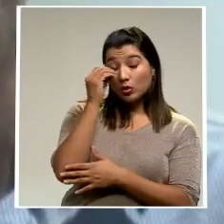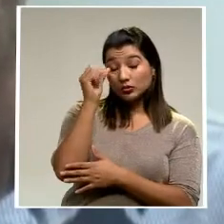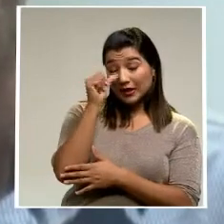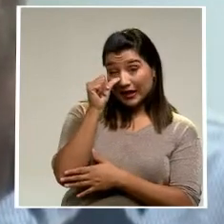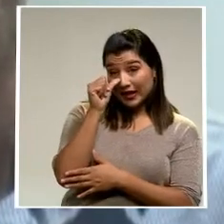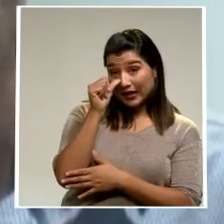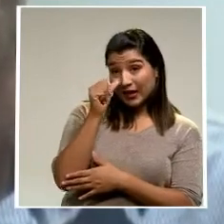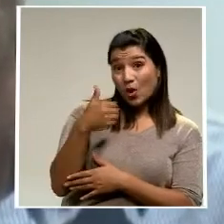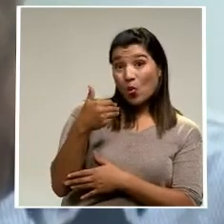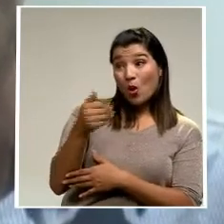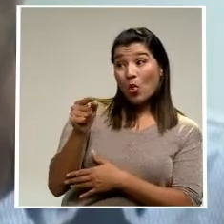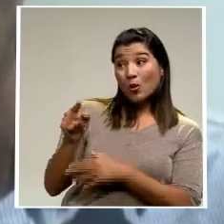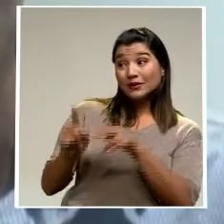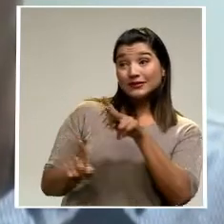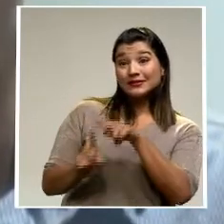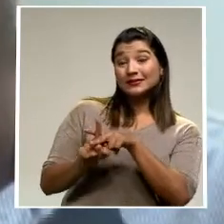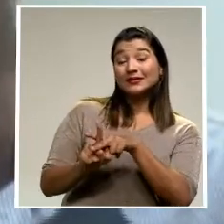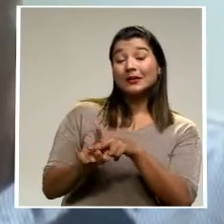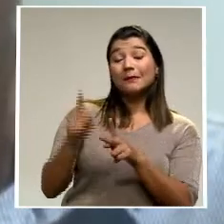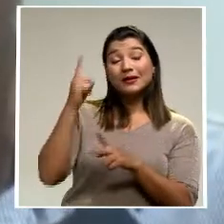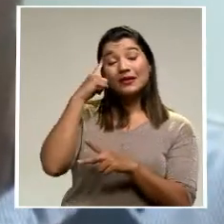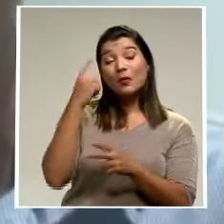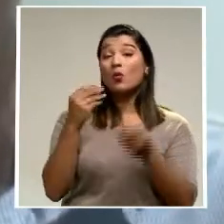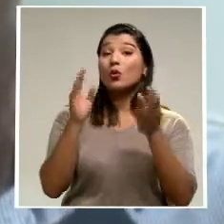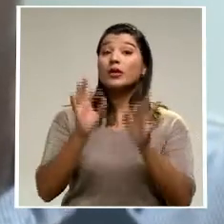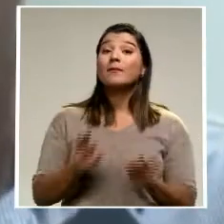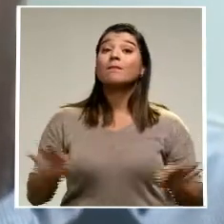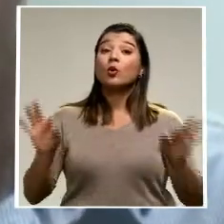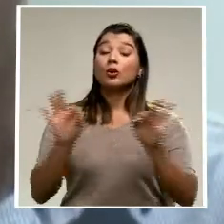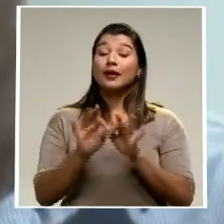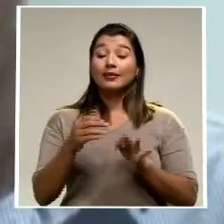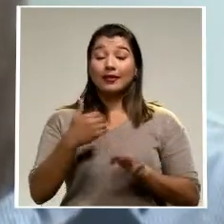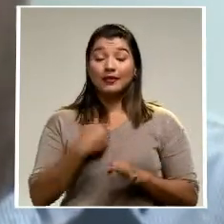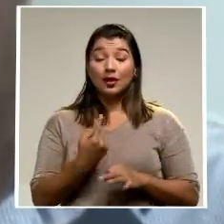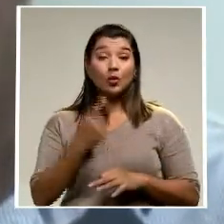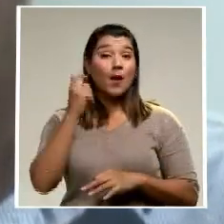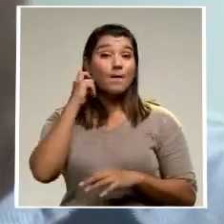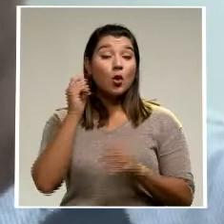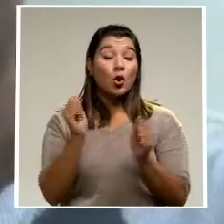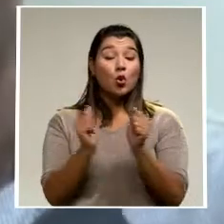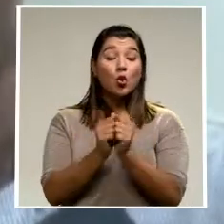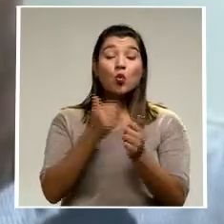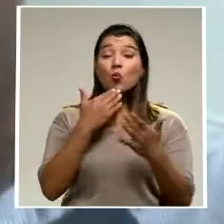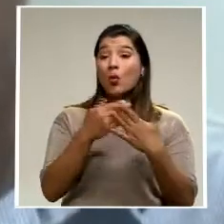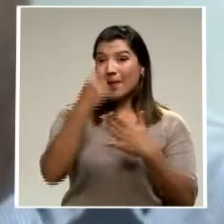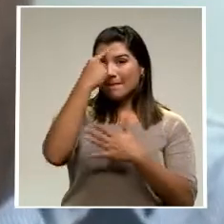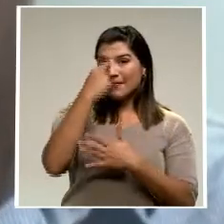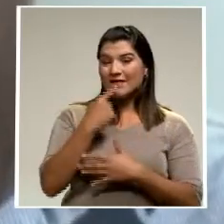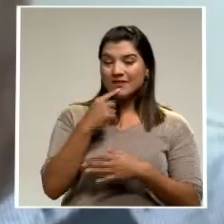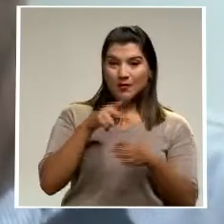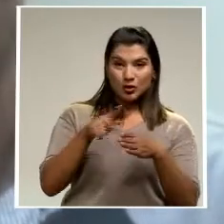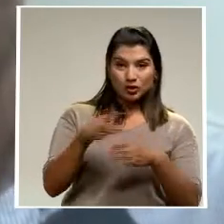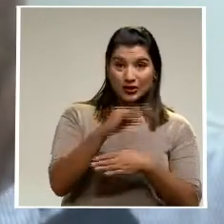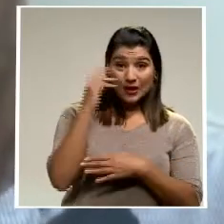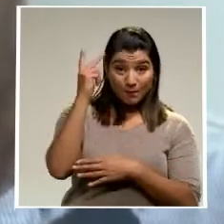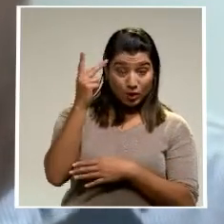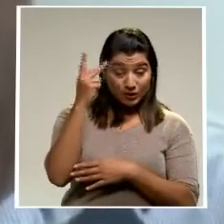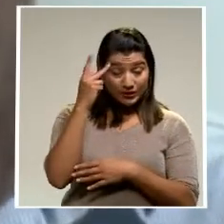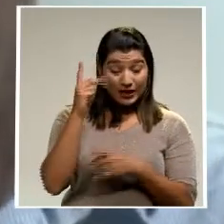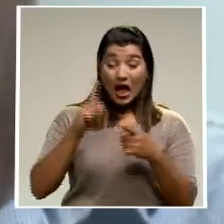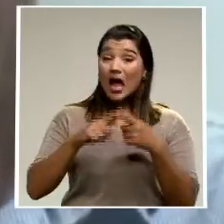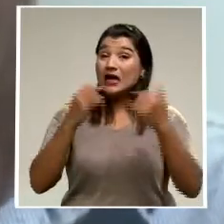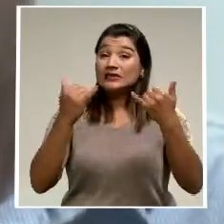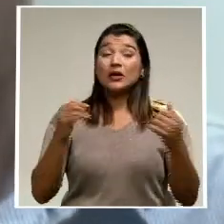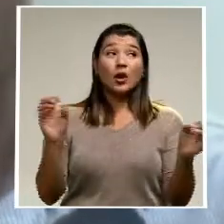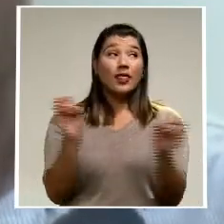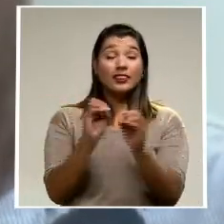importancia de una mujer con altísimo perfil profesional y político. Hasta ahora, ninguno de los partidos con